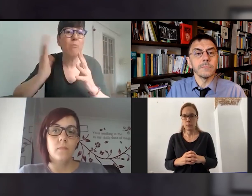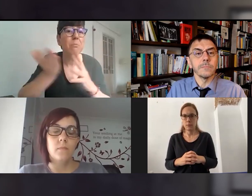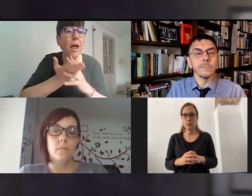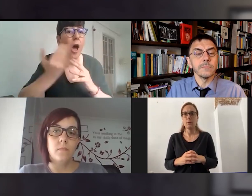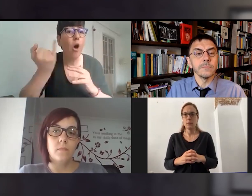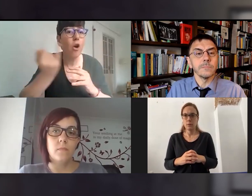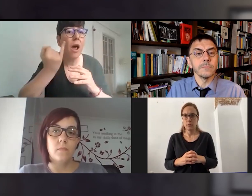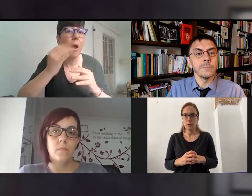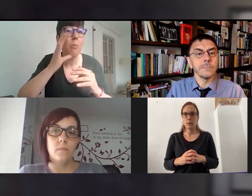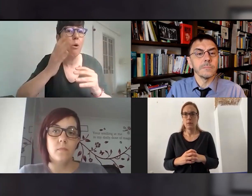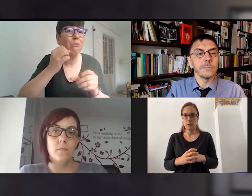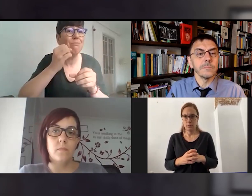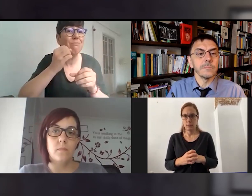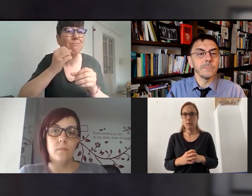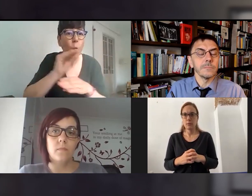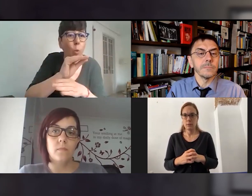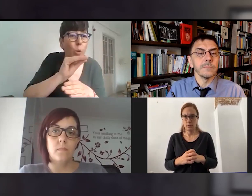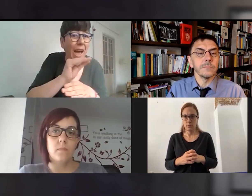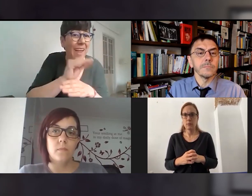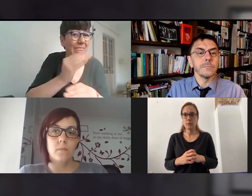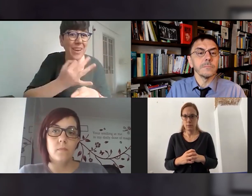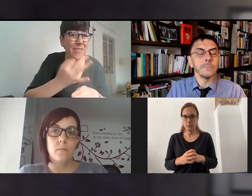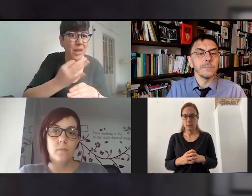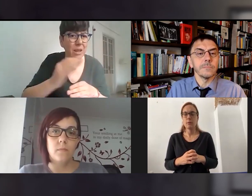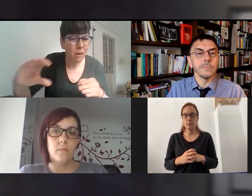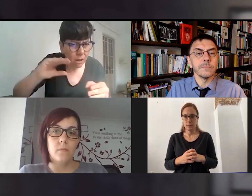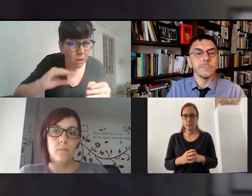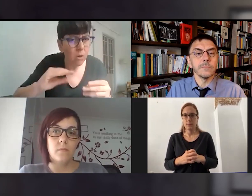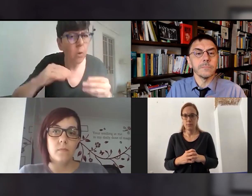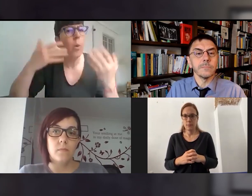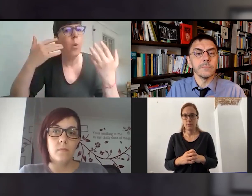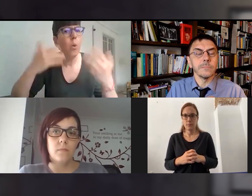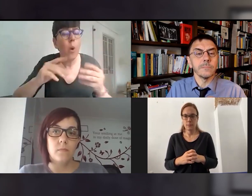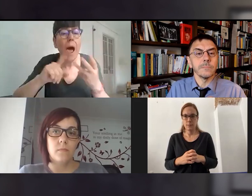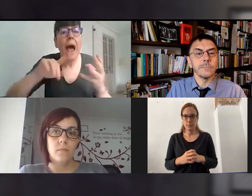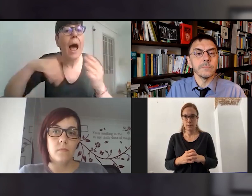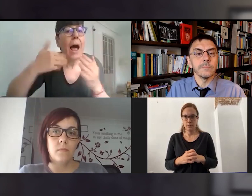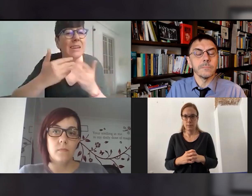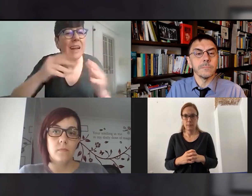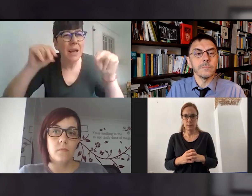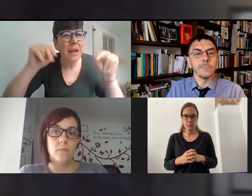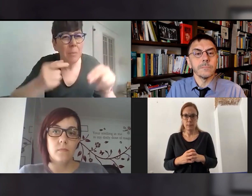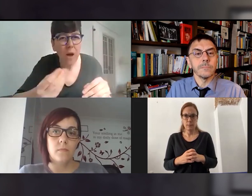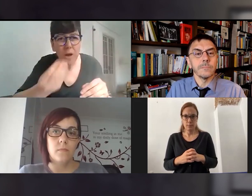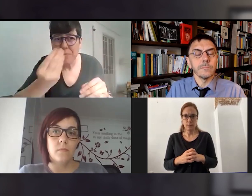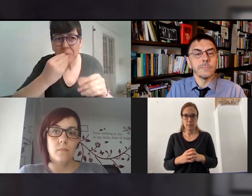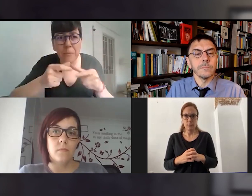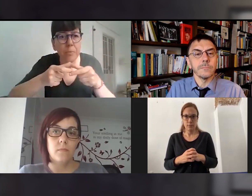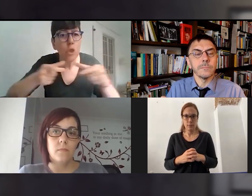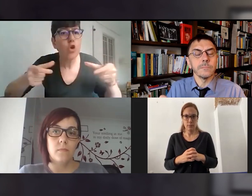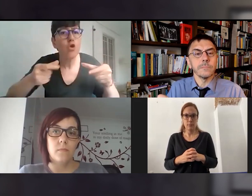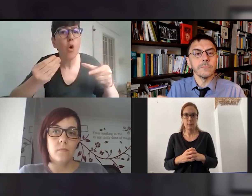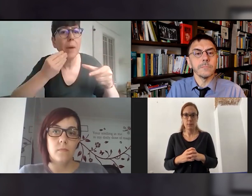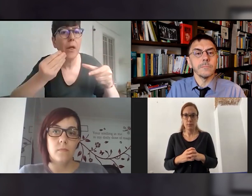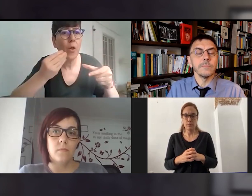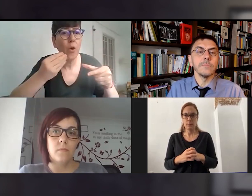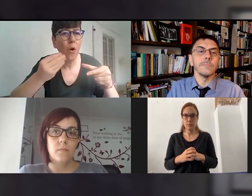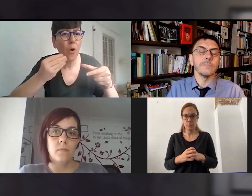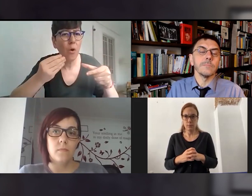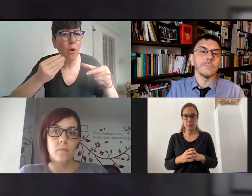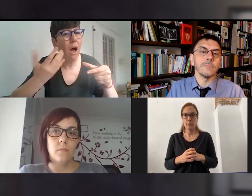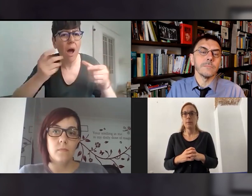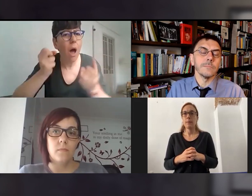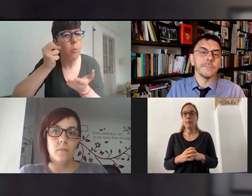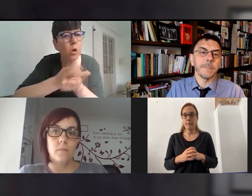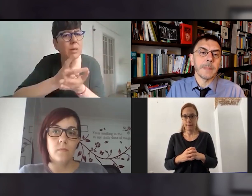ayudas también a las personas, bueno, que están trabajando media jornada, que tienen que mirar también el tema de la conciliación,